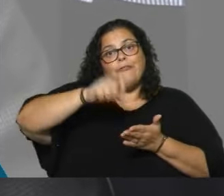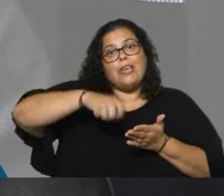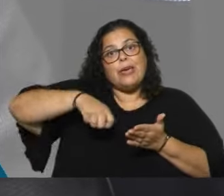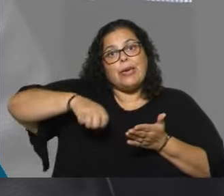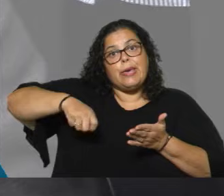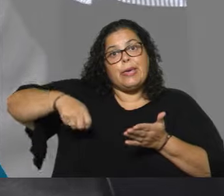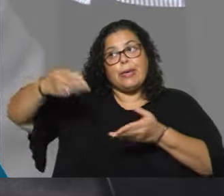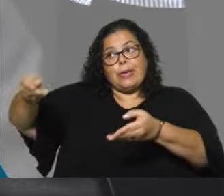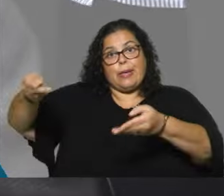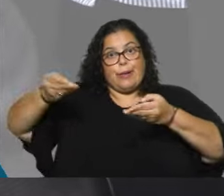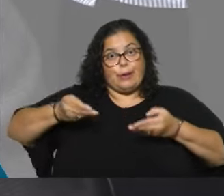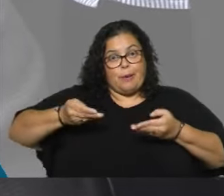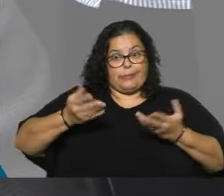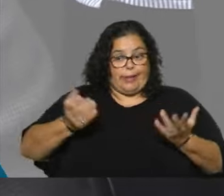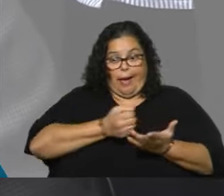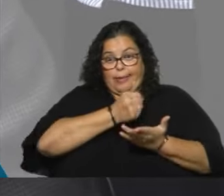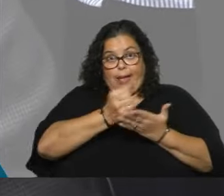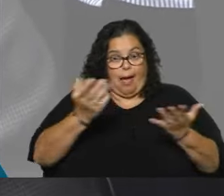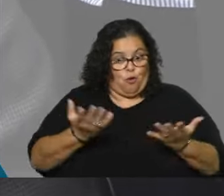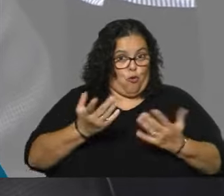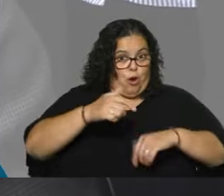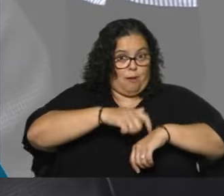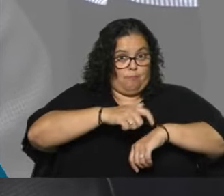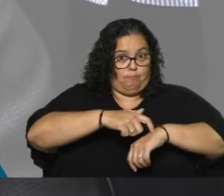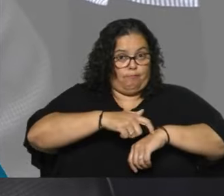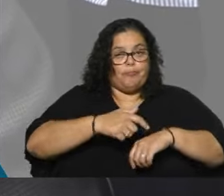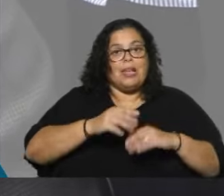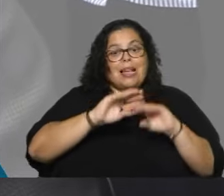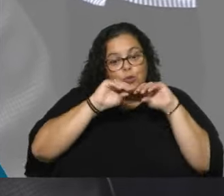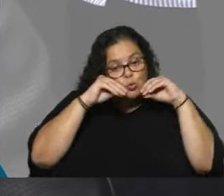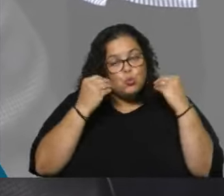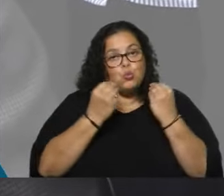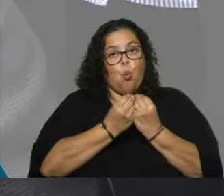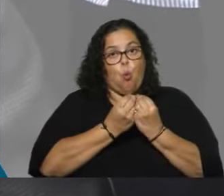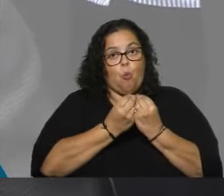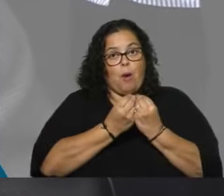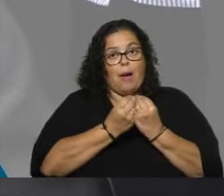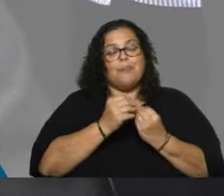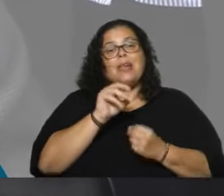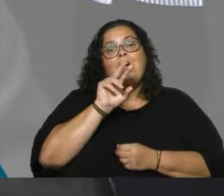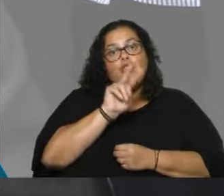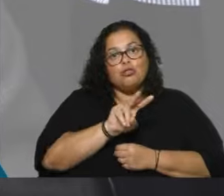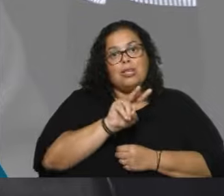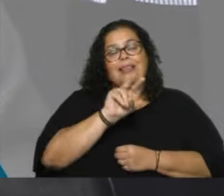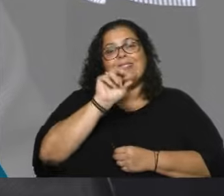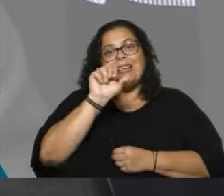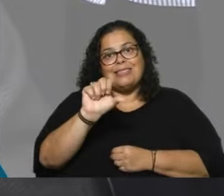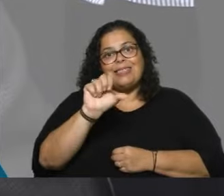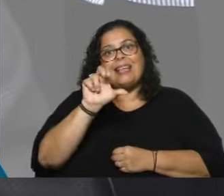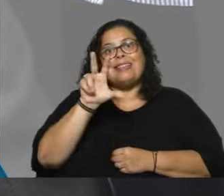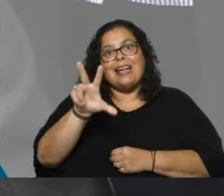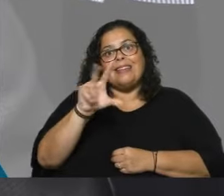hasta esta hora y la suma es de